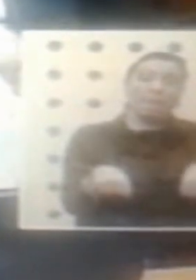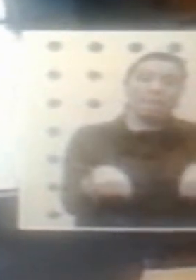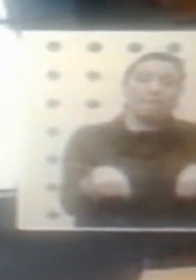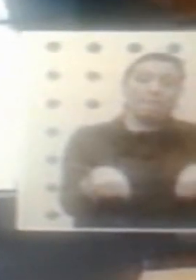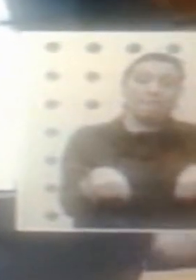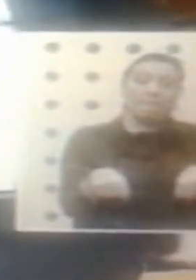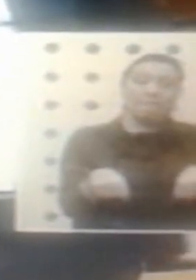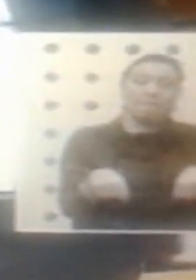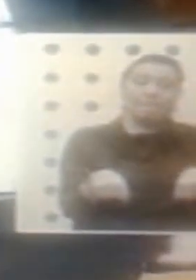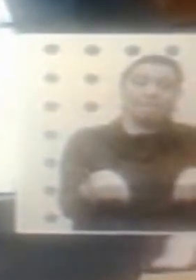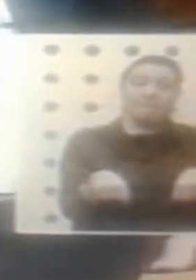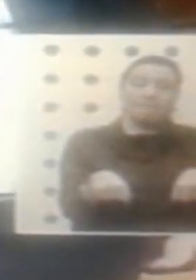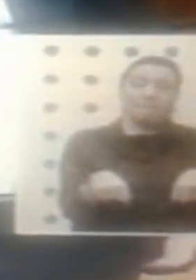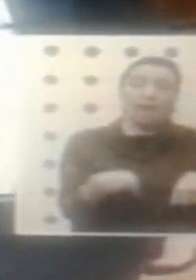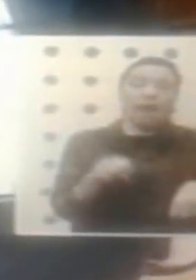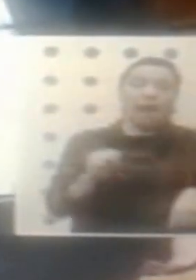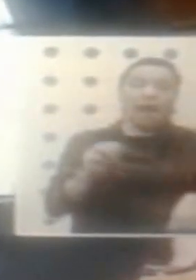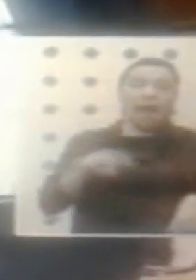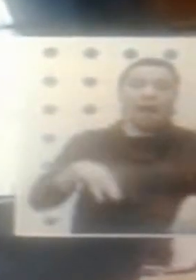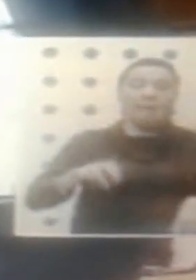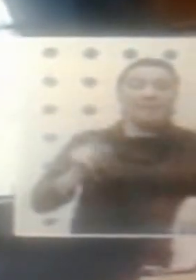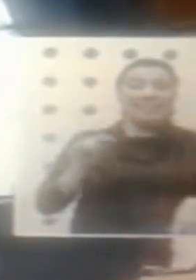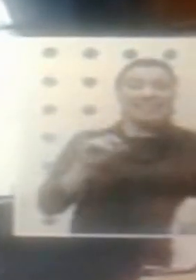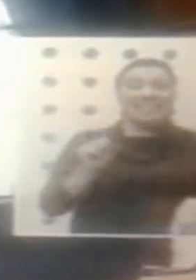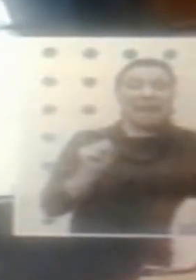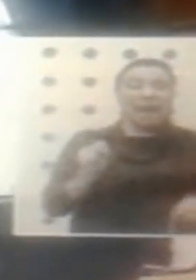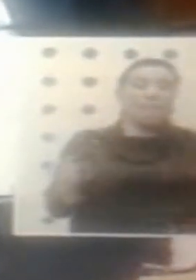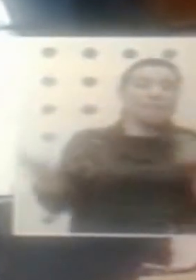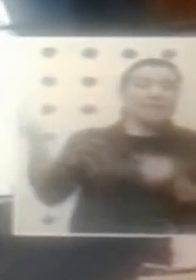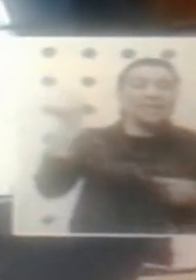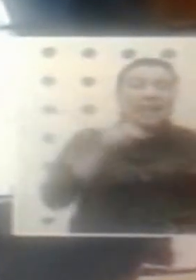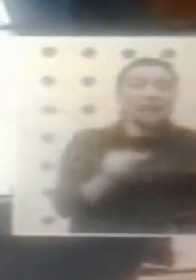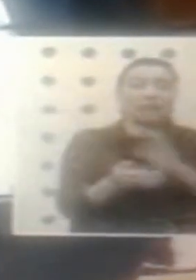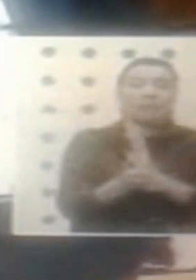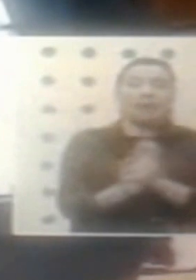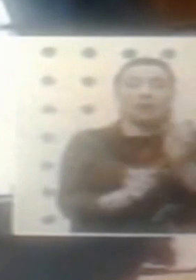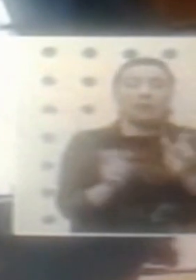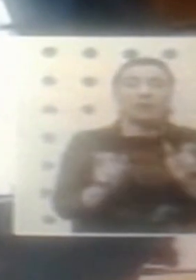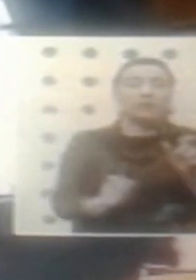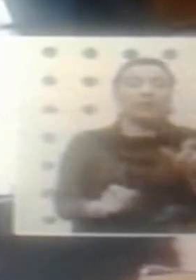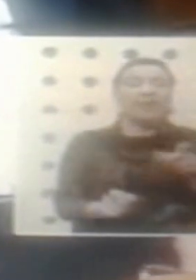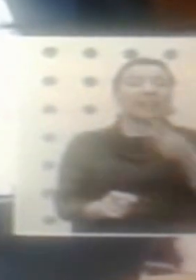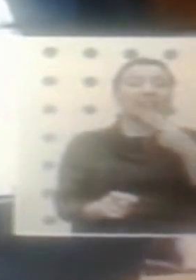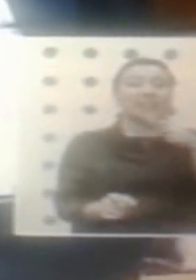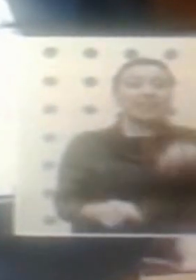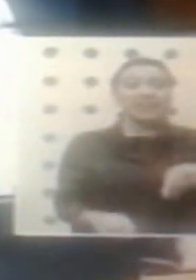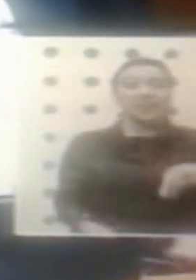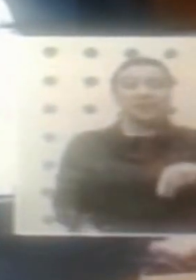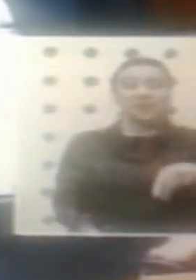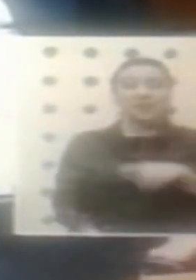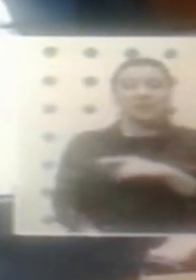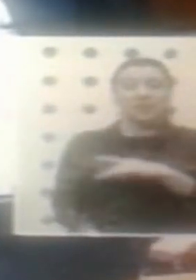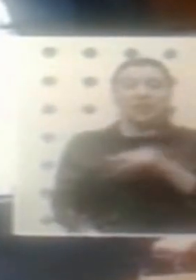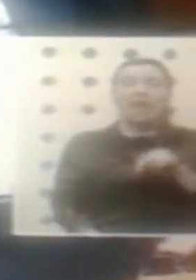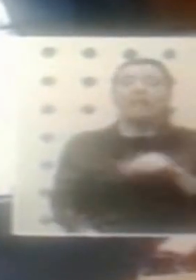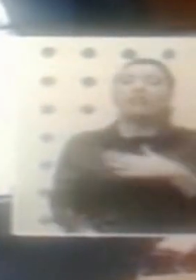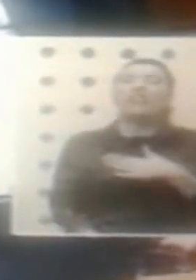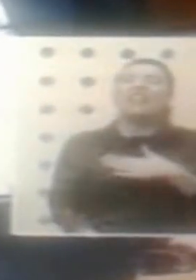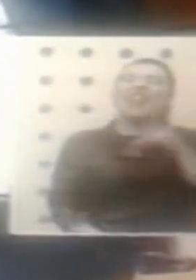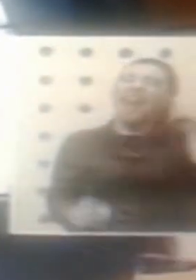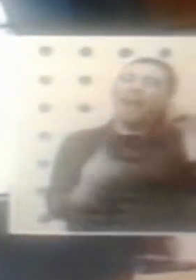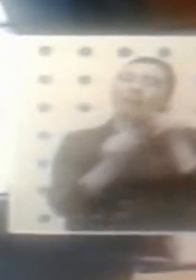intertanto una amnistía migratoria para todos los extranjeros residentes. Esto